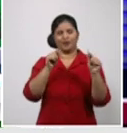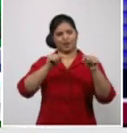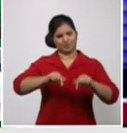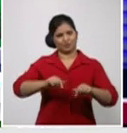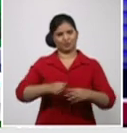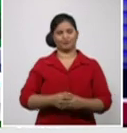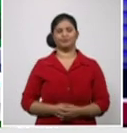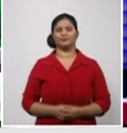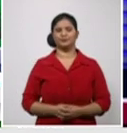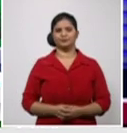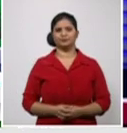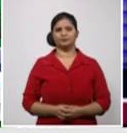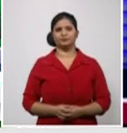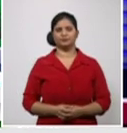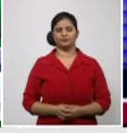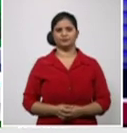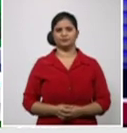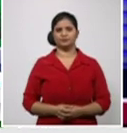internacionales.